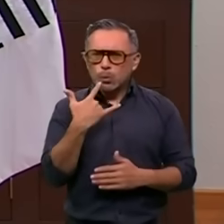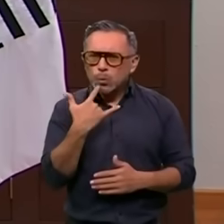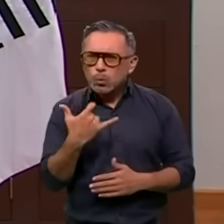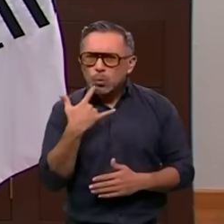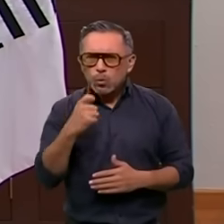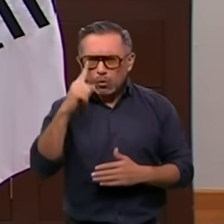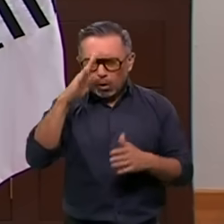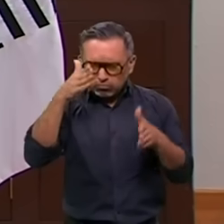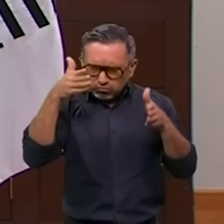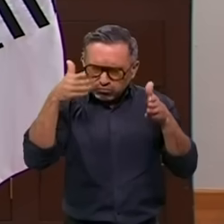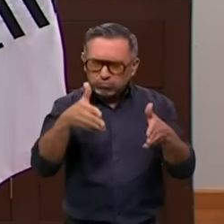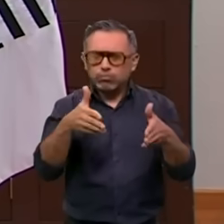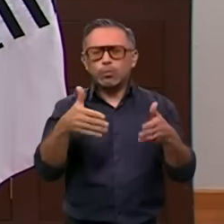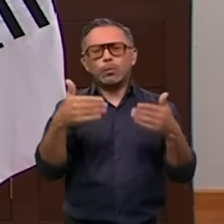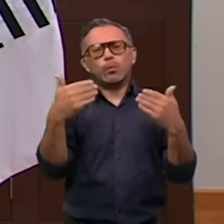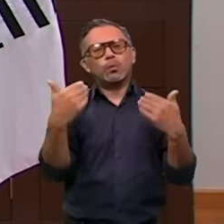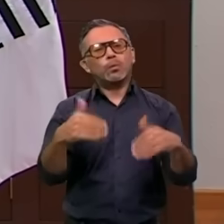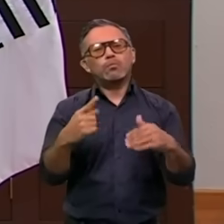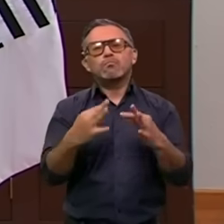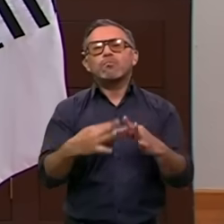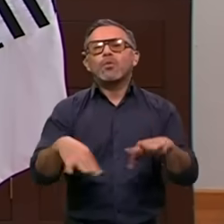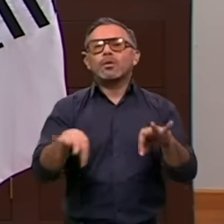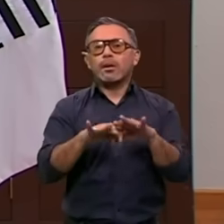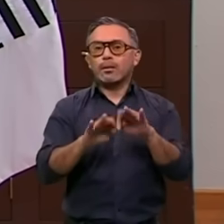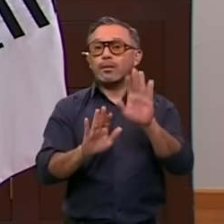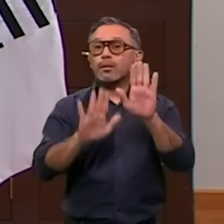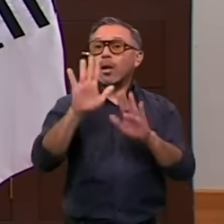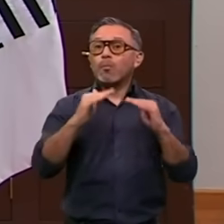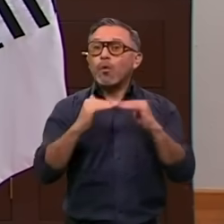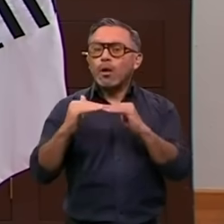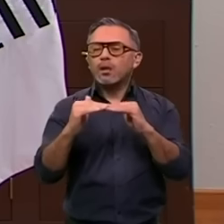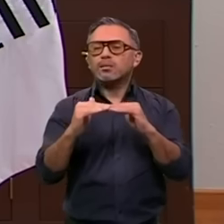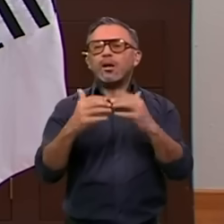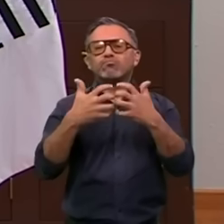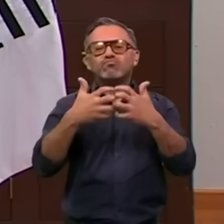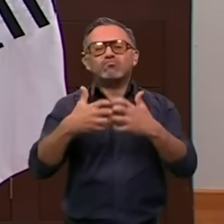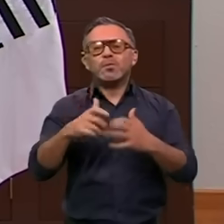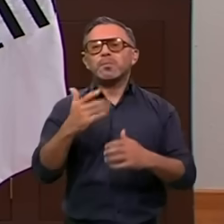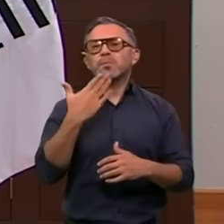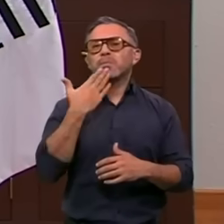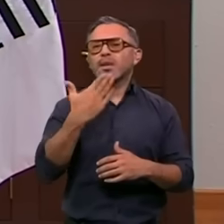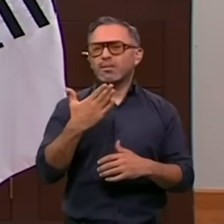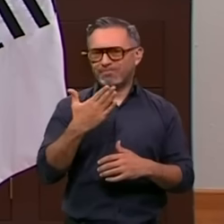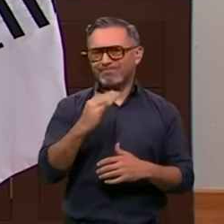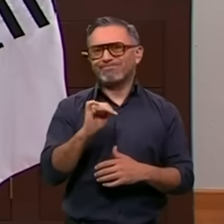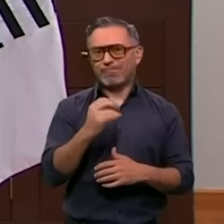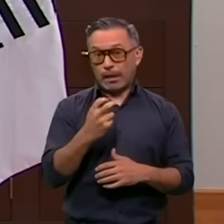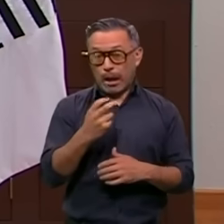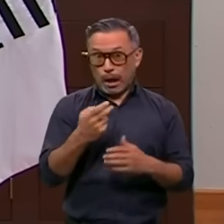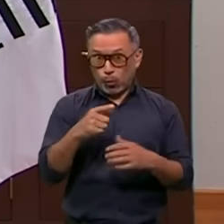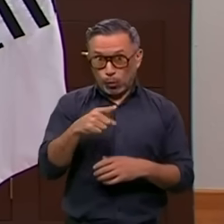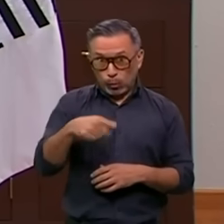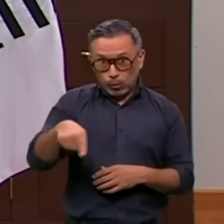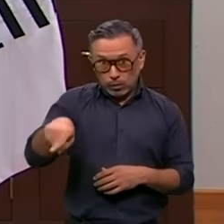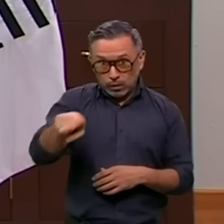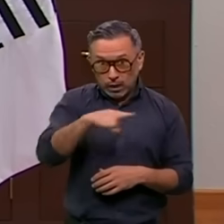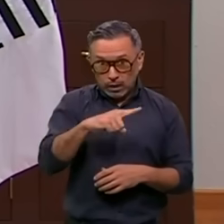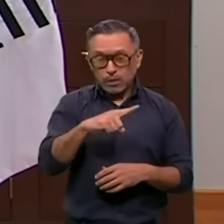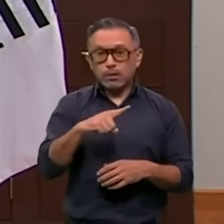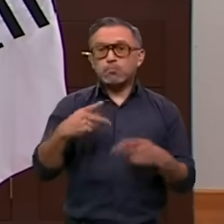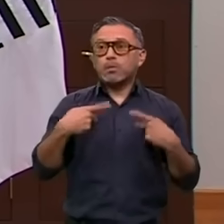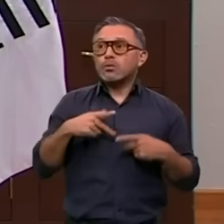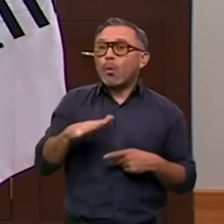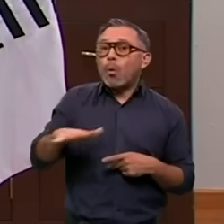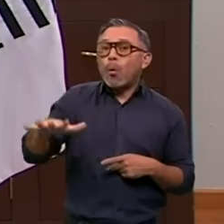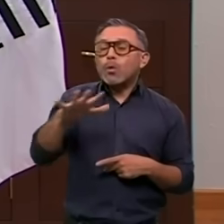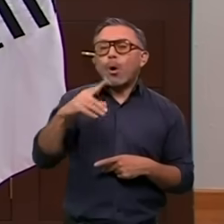son fundamentales para que nuestra democracia funcione. Ustedes son los que en este momento custodian la voluntad popular